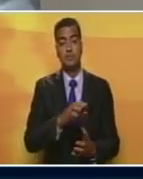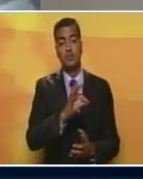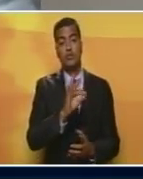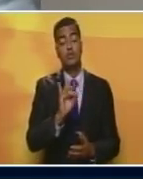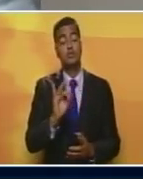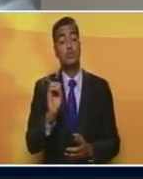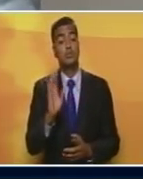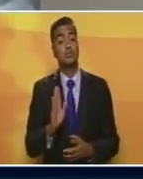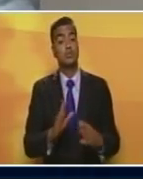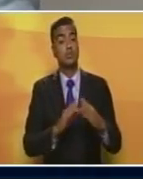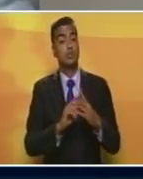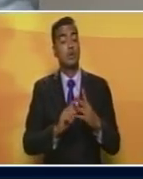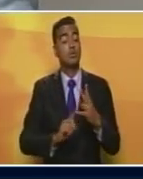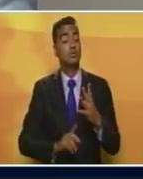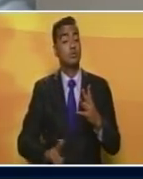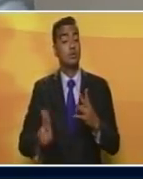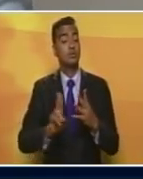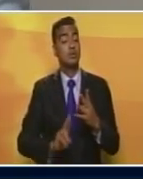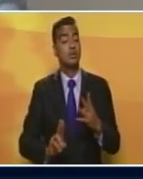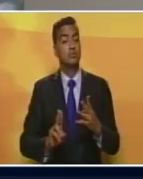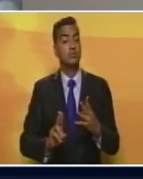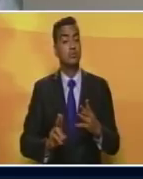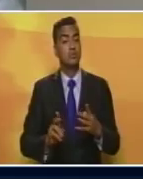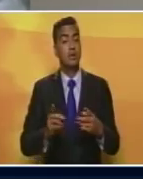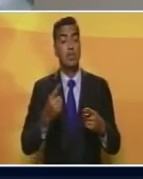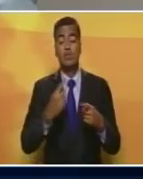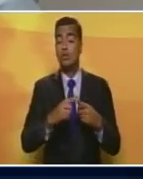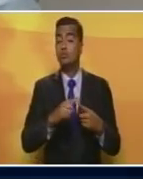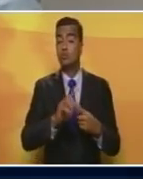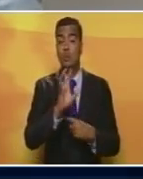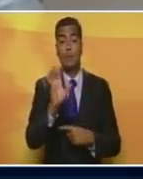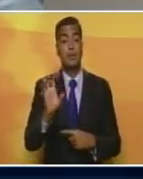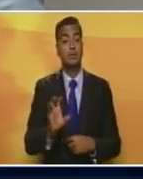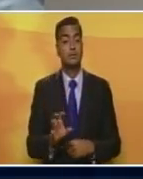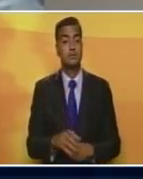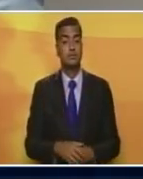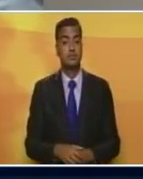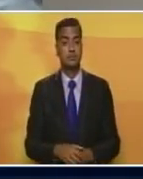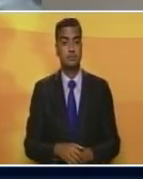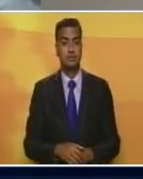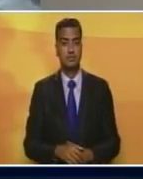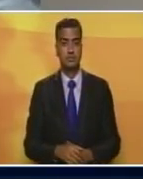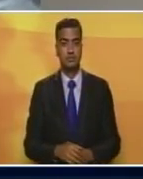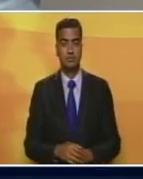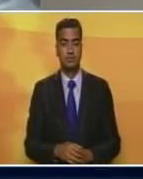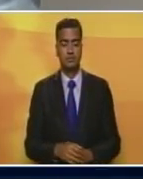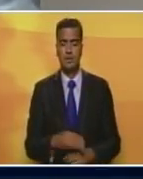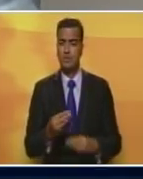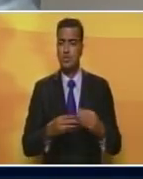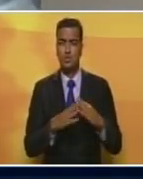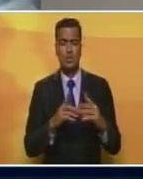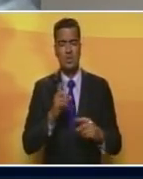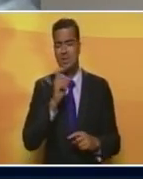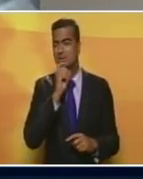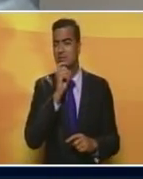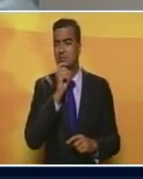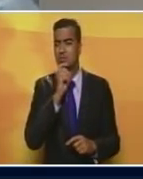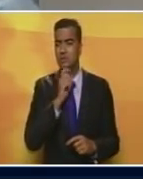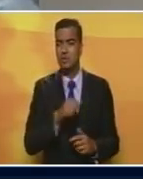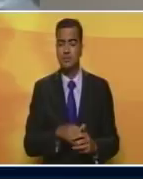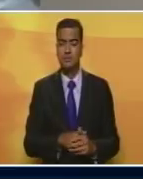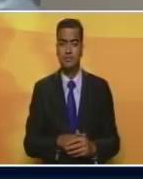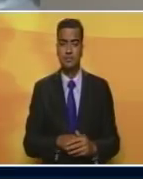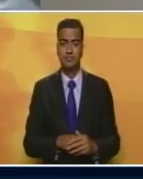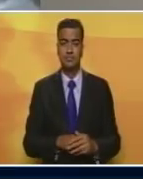Pues. Y bueno, el llamado es a buscar un sistema que garantice una seguridad para poder adquirir todos